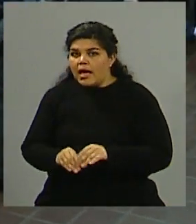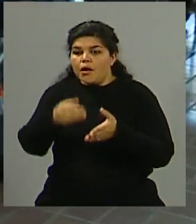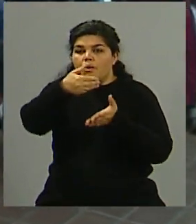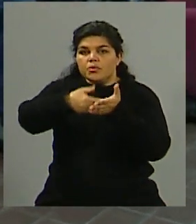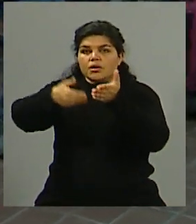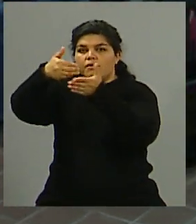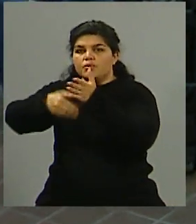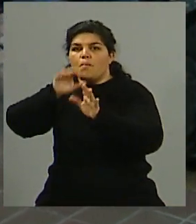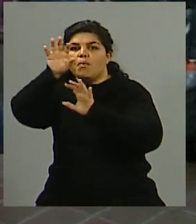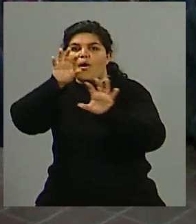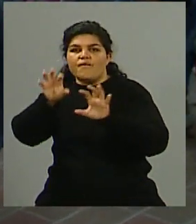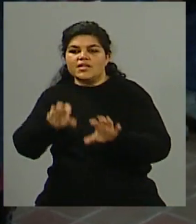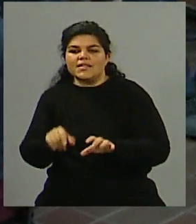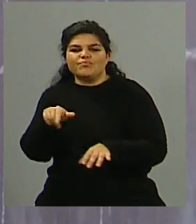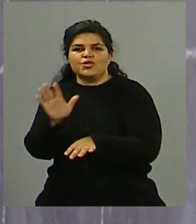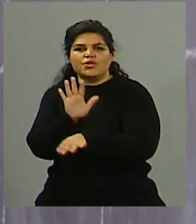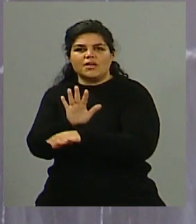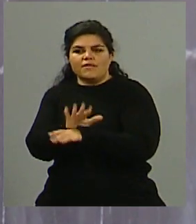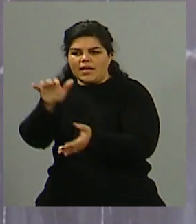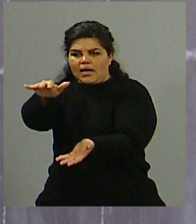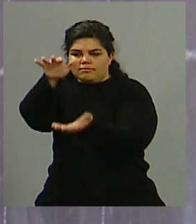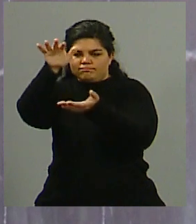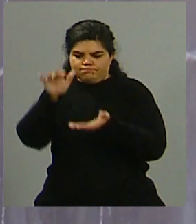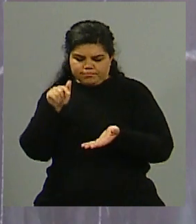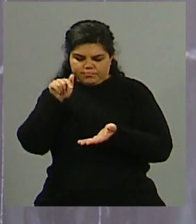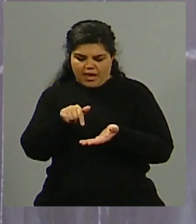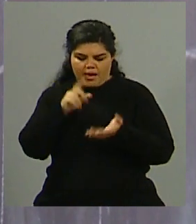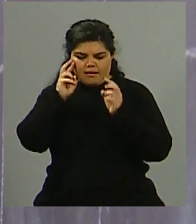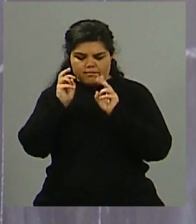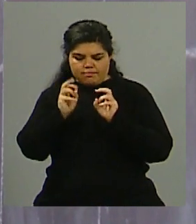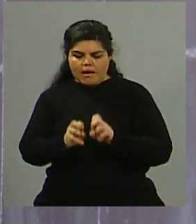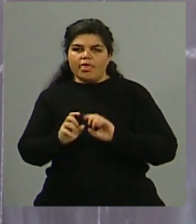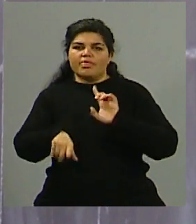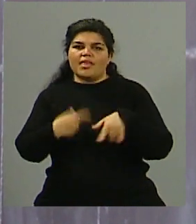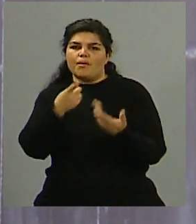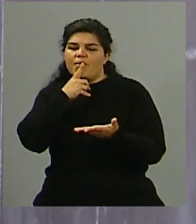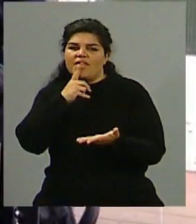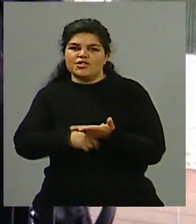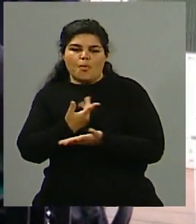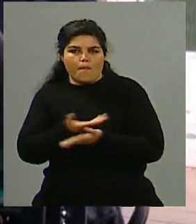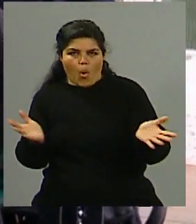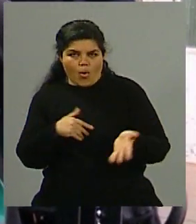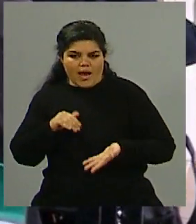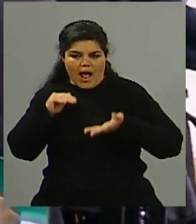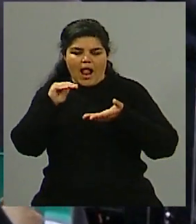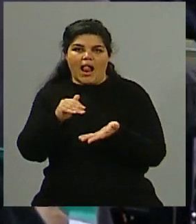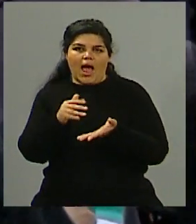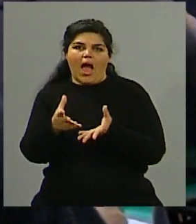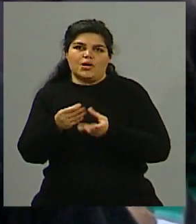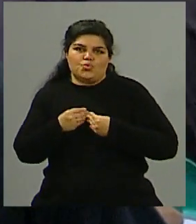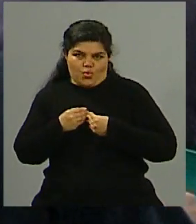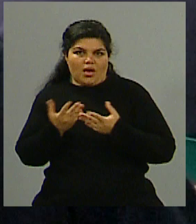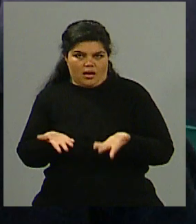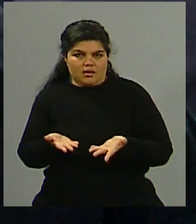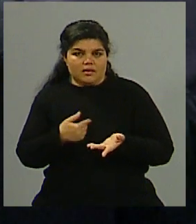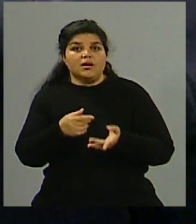fijar políticas públicas. Entonces, es una función bien distinta a evaluar al estudiante